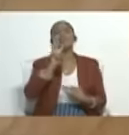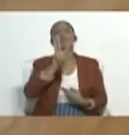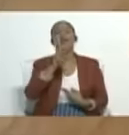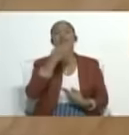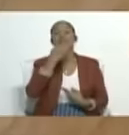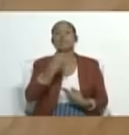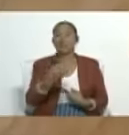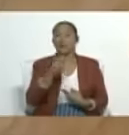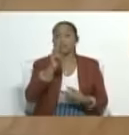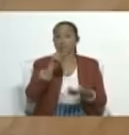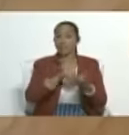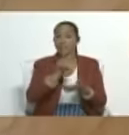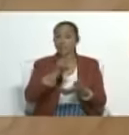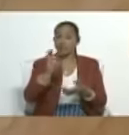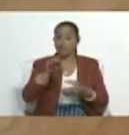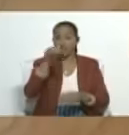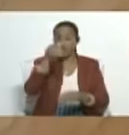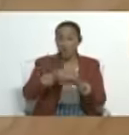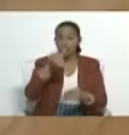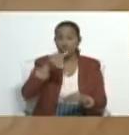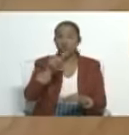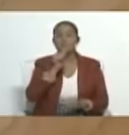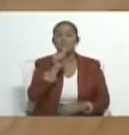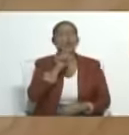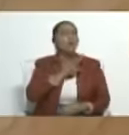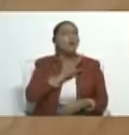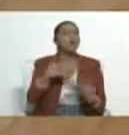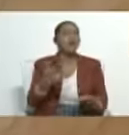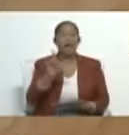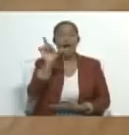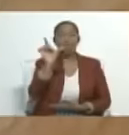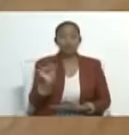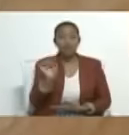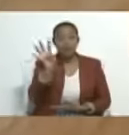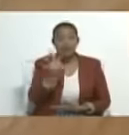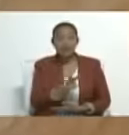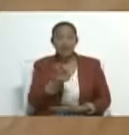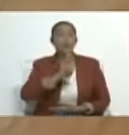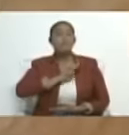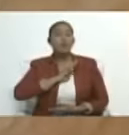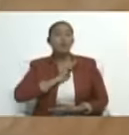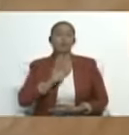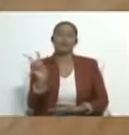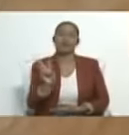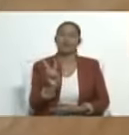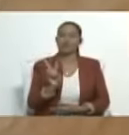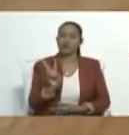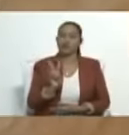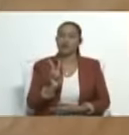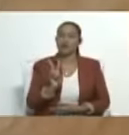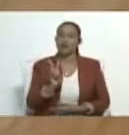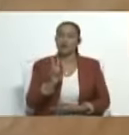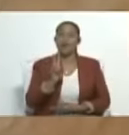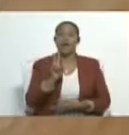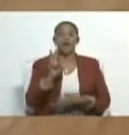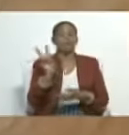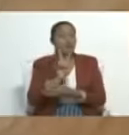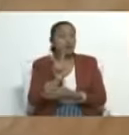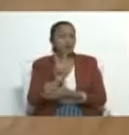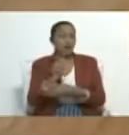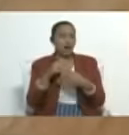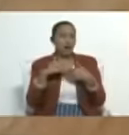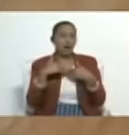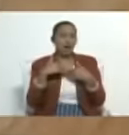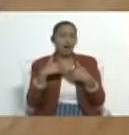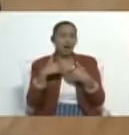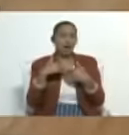del 2023, es que ese territorio es de Venezuela, que Venezuela no descansará en desplegar todos